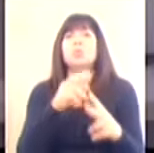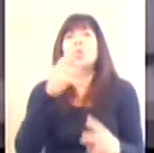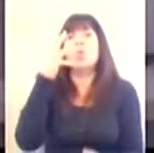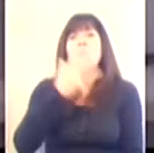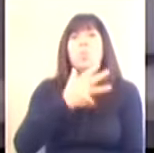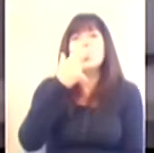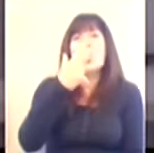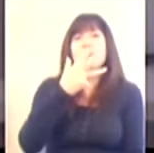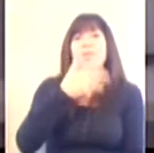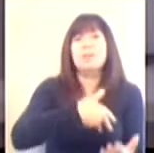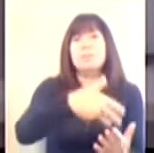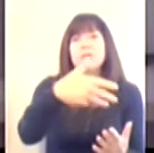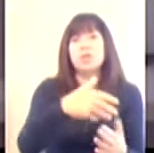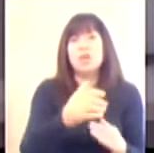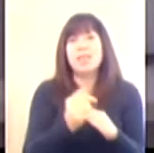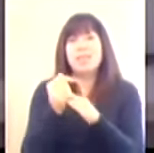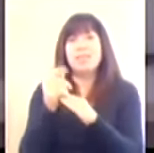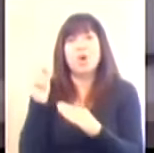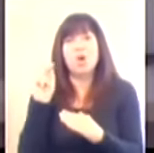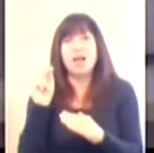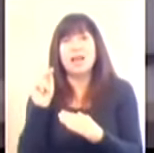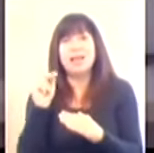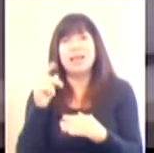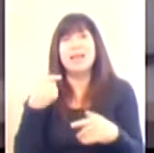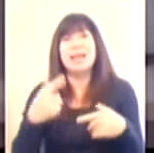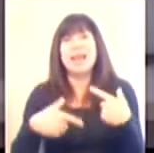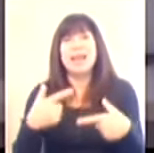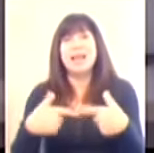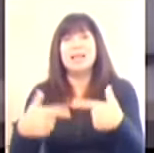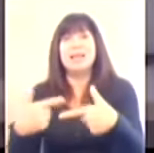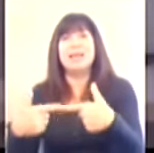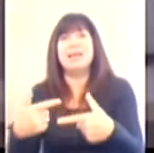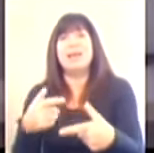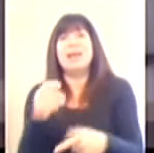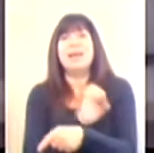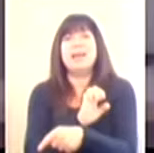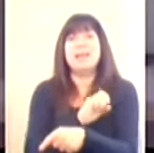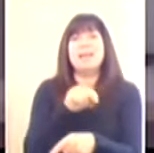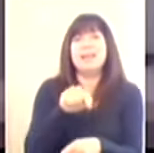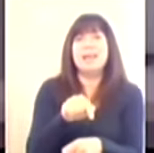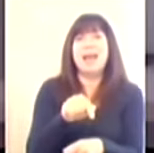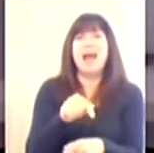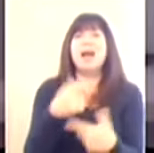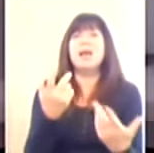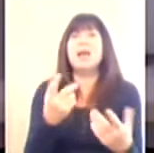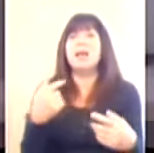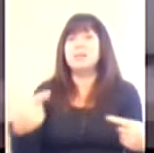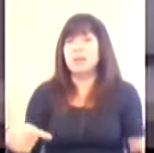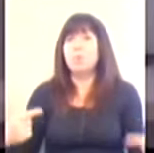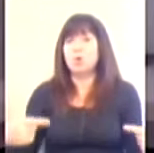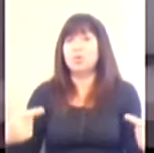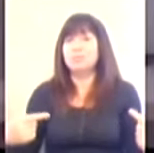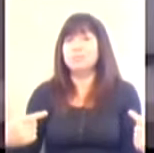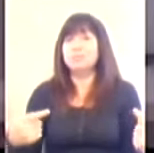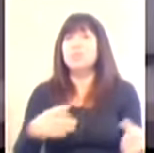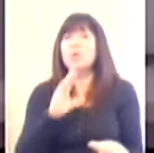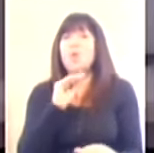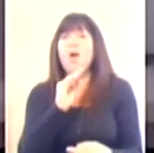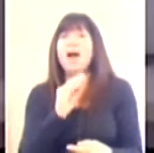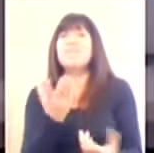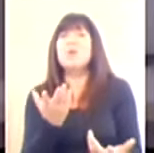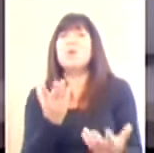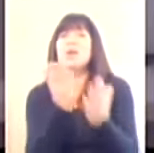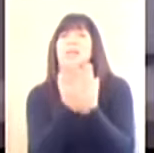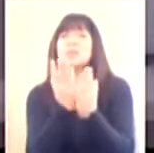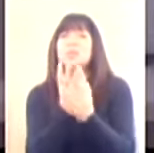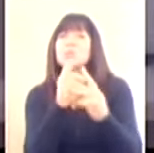de dólares de proyectos de generación de energía renovable, que van a ser ese motor del cual yo hablo en el estudio, ¿no es cierto? Que nosotros que lo